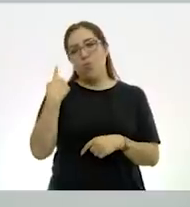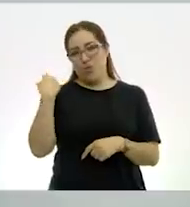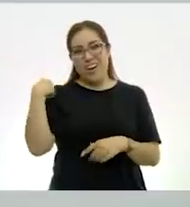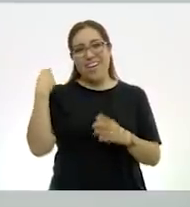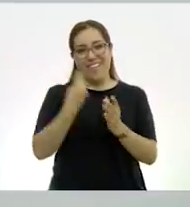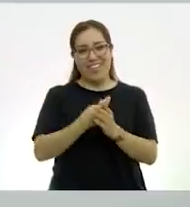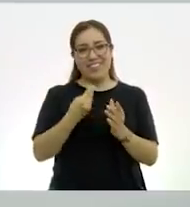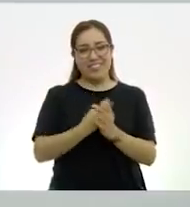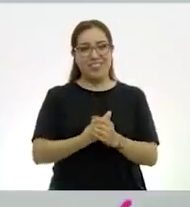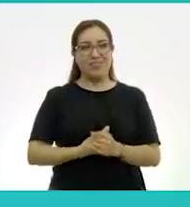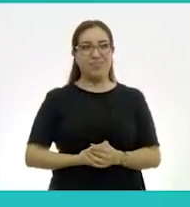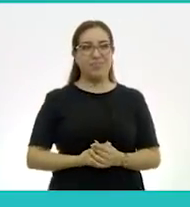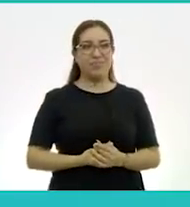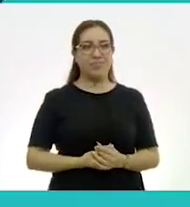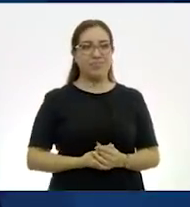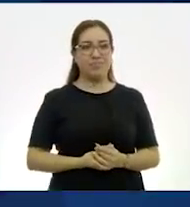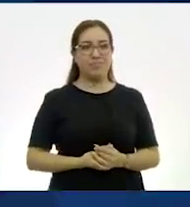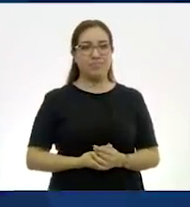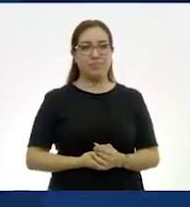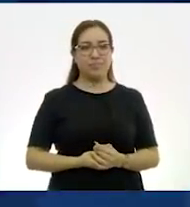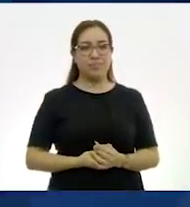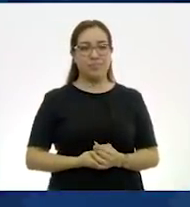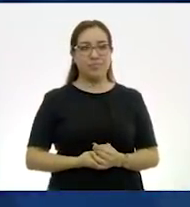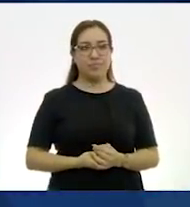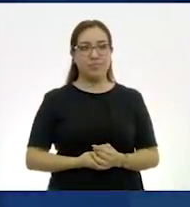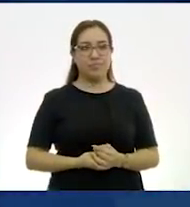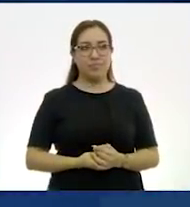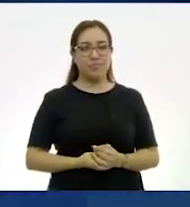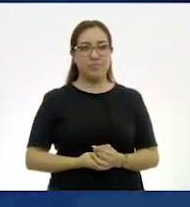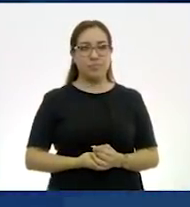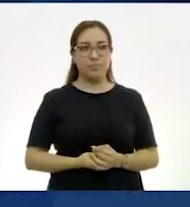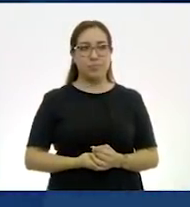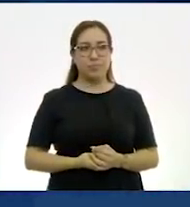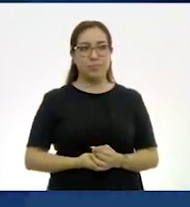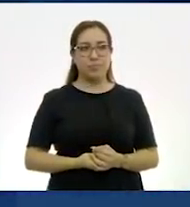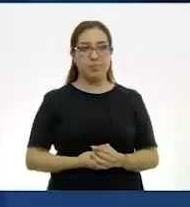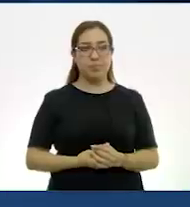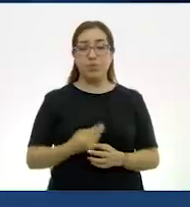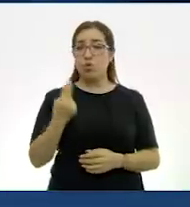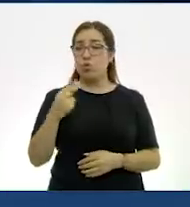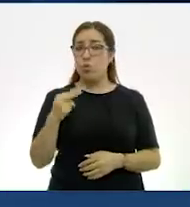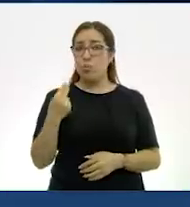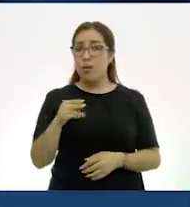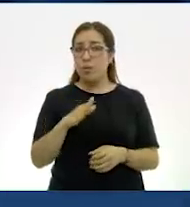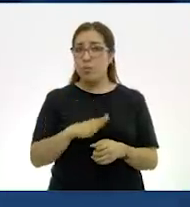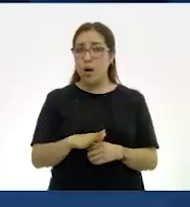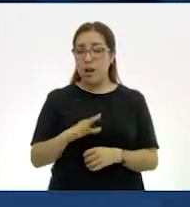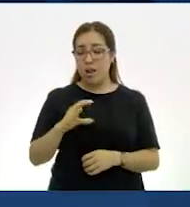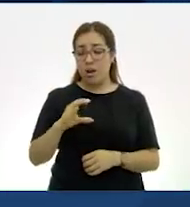es. Empieza Tipo de con C. escritura, que es la Cuneiforme. cuneiforme.